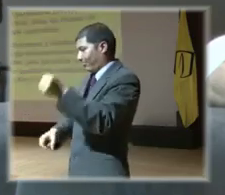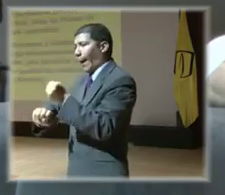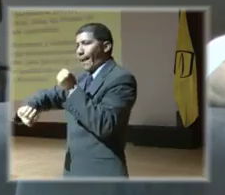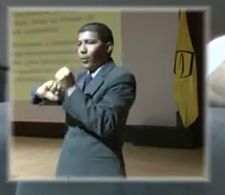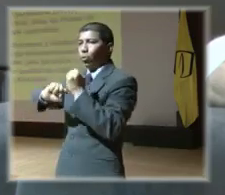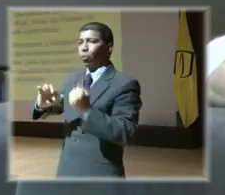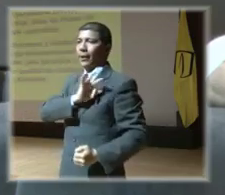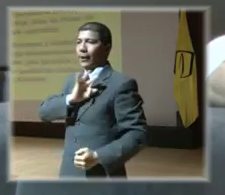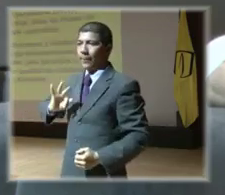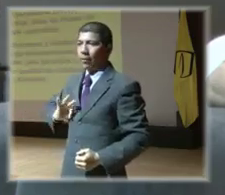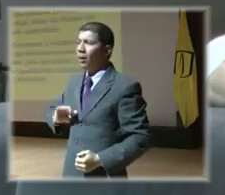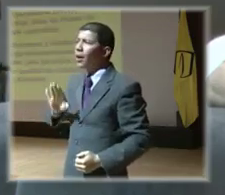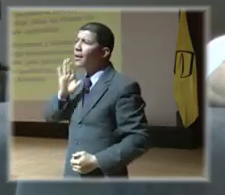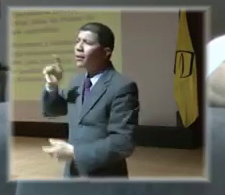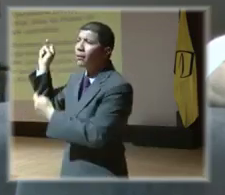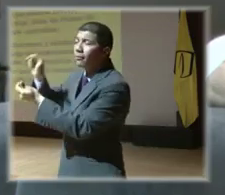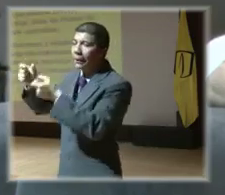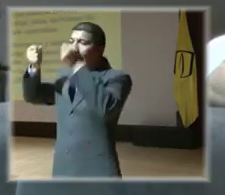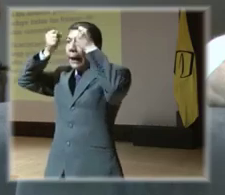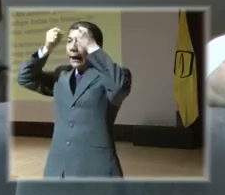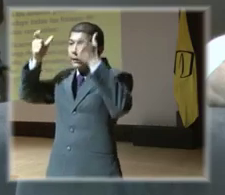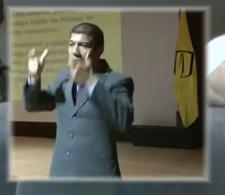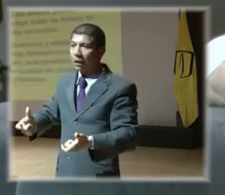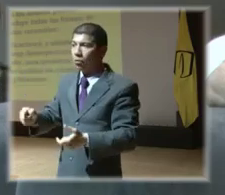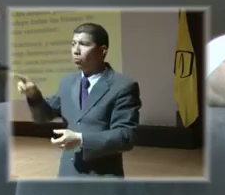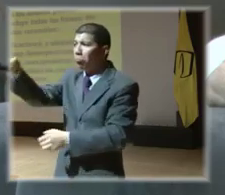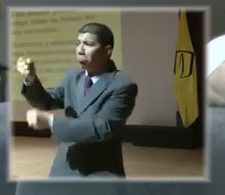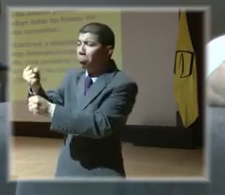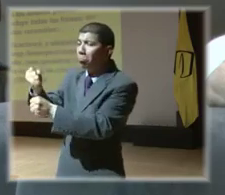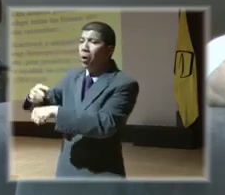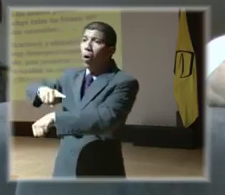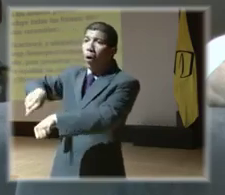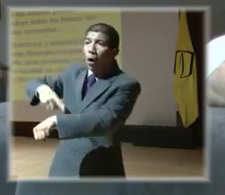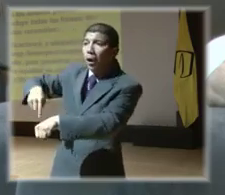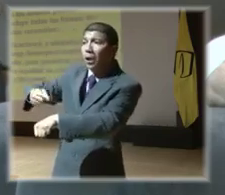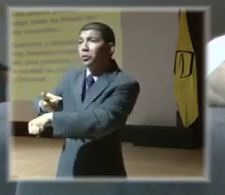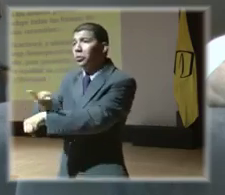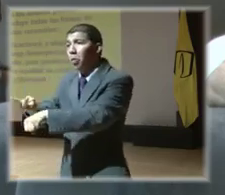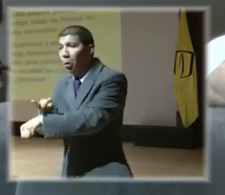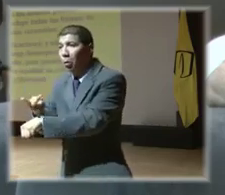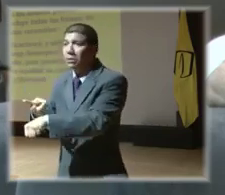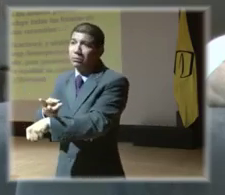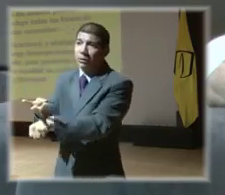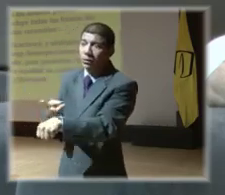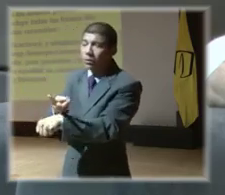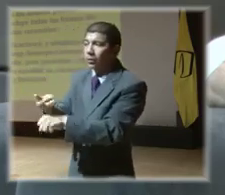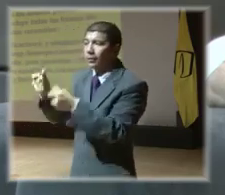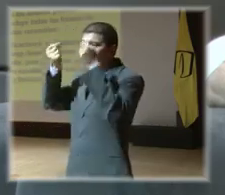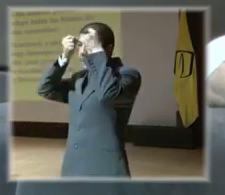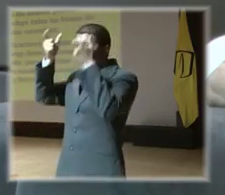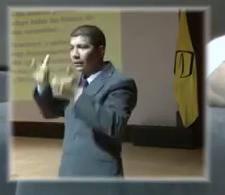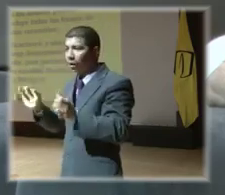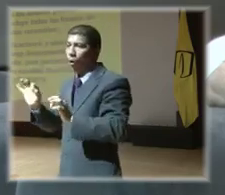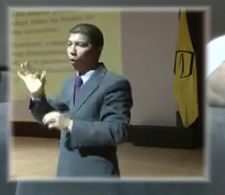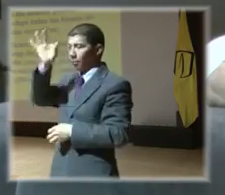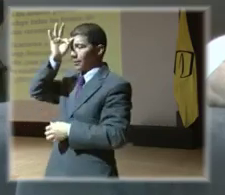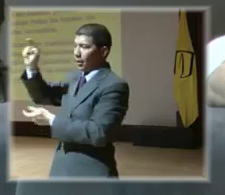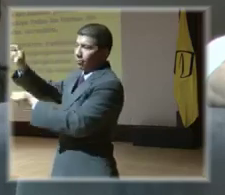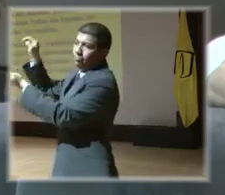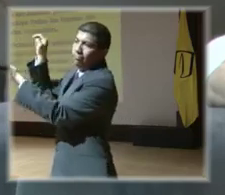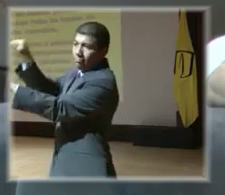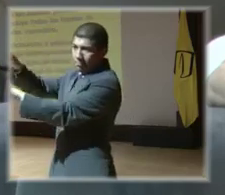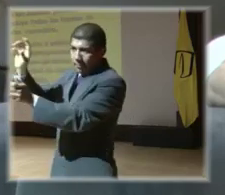decía Alison, son naturales, o incluso podrá haber, no sé, me imagino el día de mañana, ONGs o empresas que presten servicio de apoyo y que uno